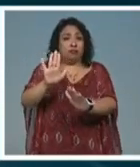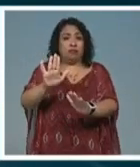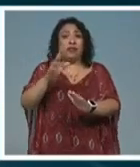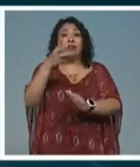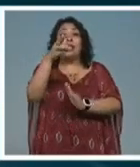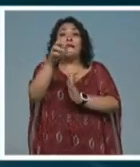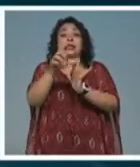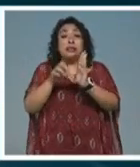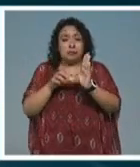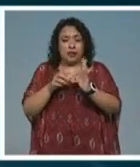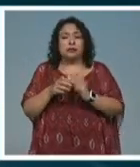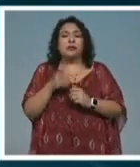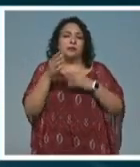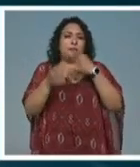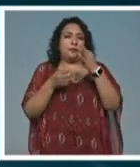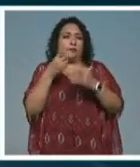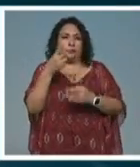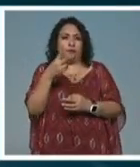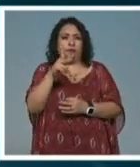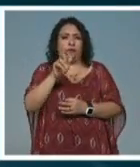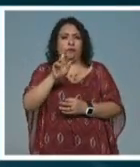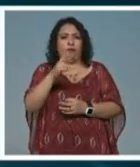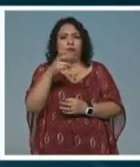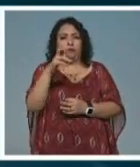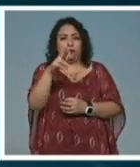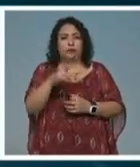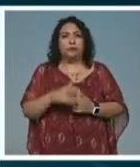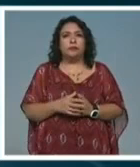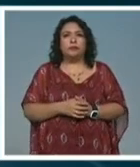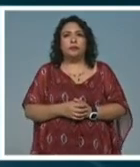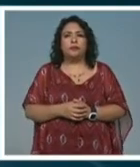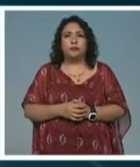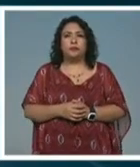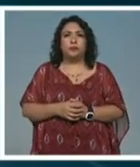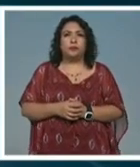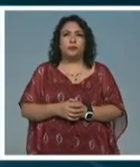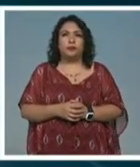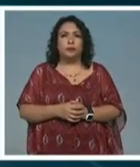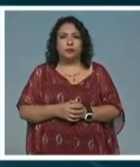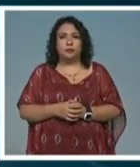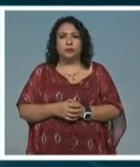durante 3 meses. Noticias 22, Víctor Gaspar.